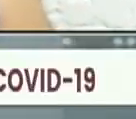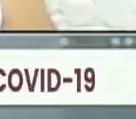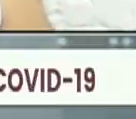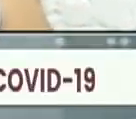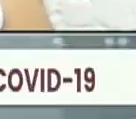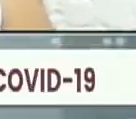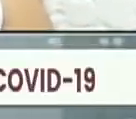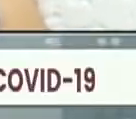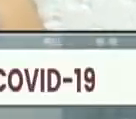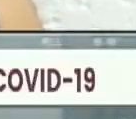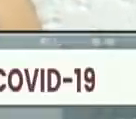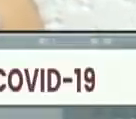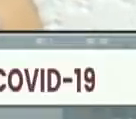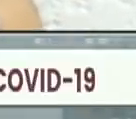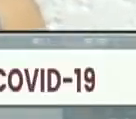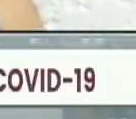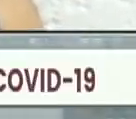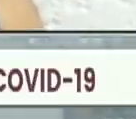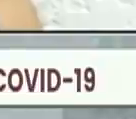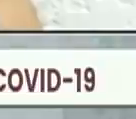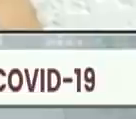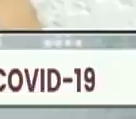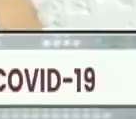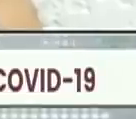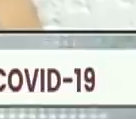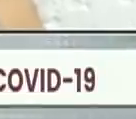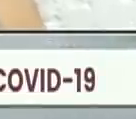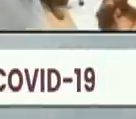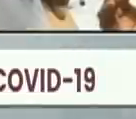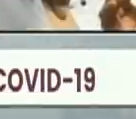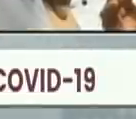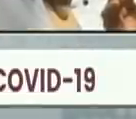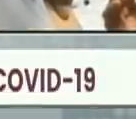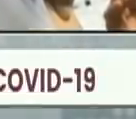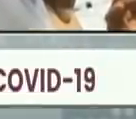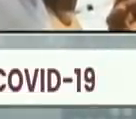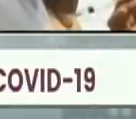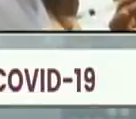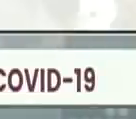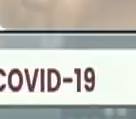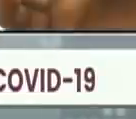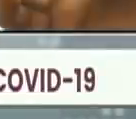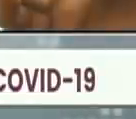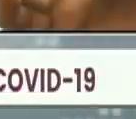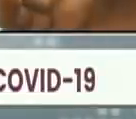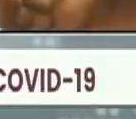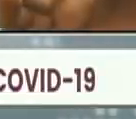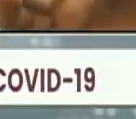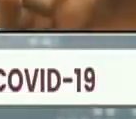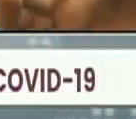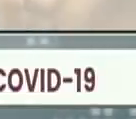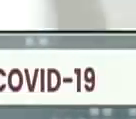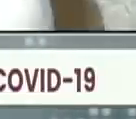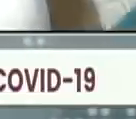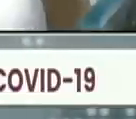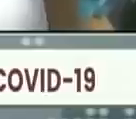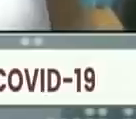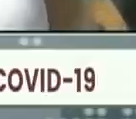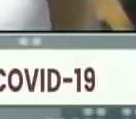Siempre cuando hay cualquier vacuna, siempre hay alguna reacción, te puede dar una fiebrecita, algún